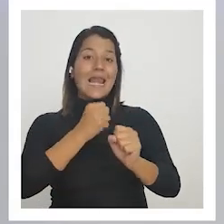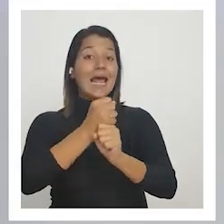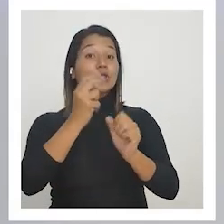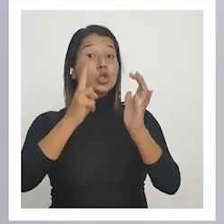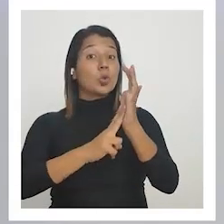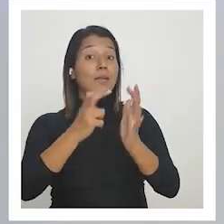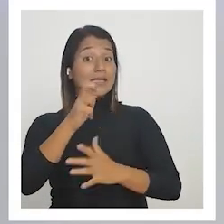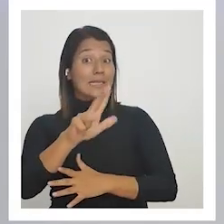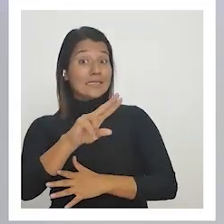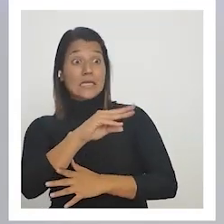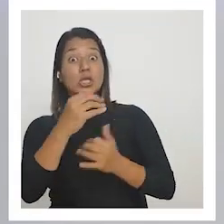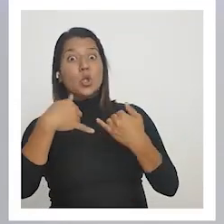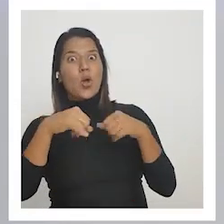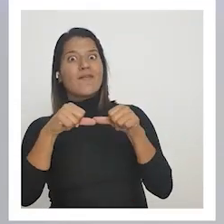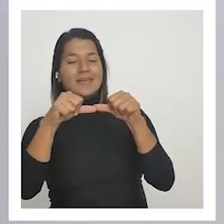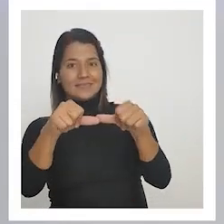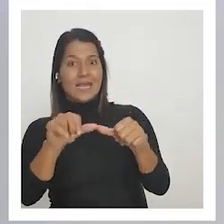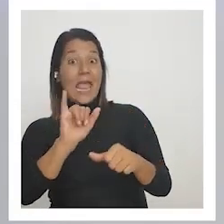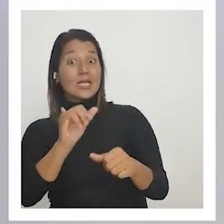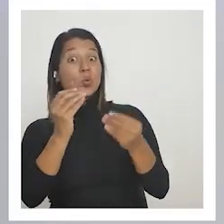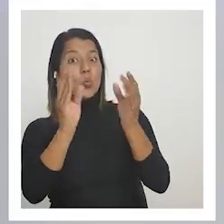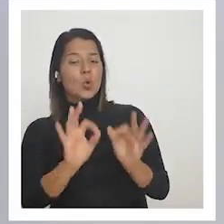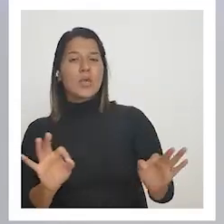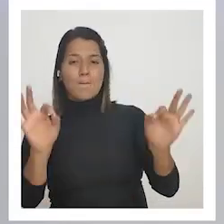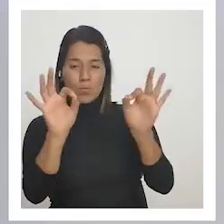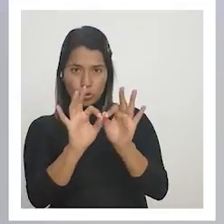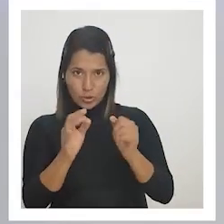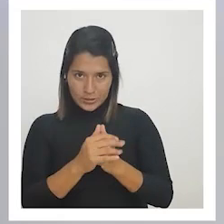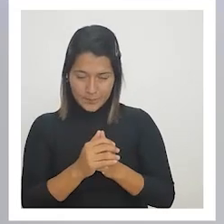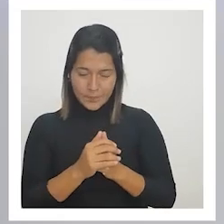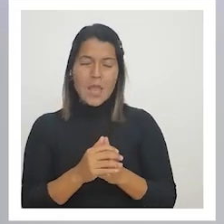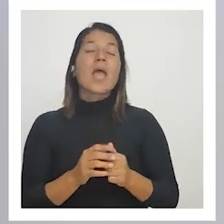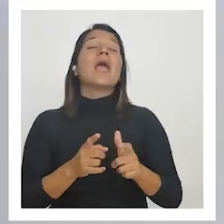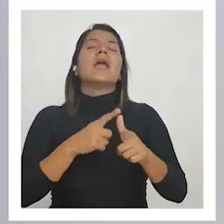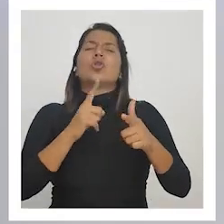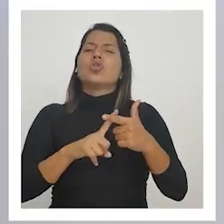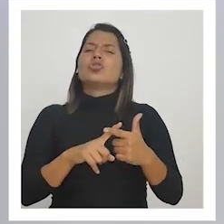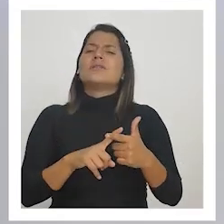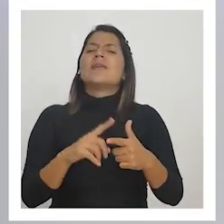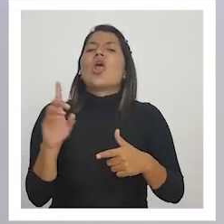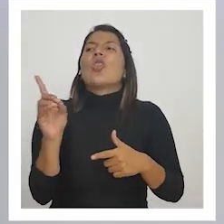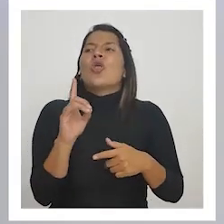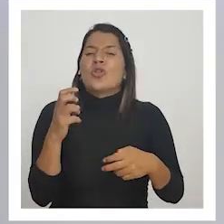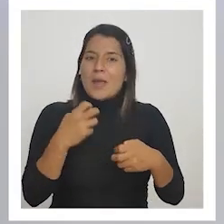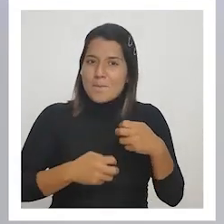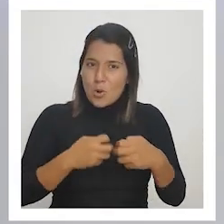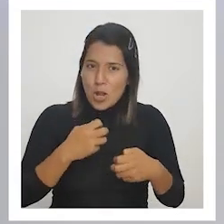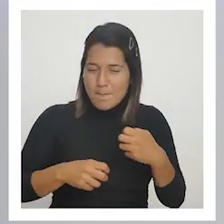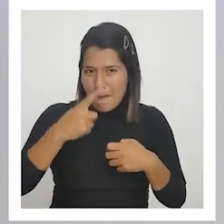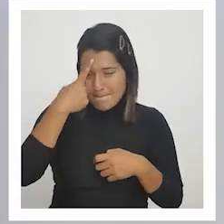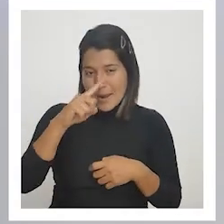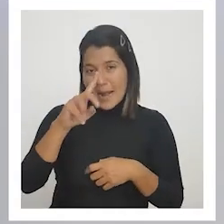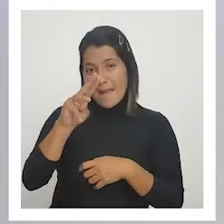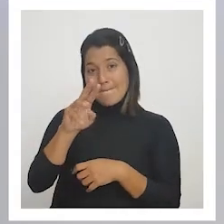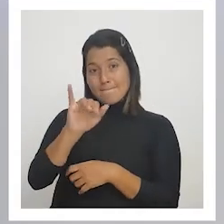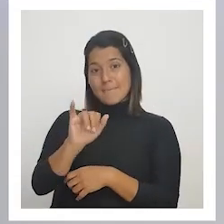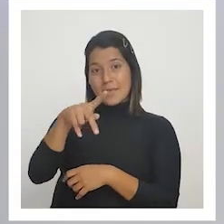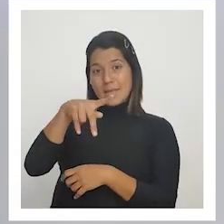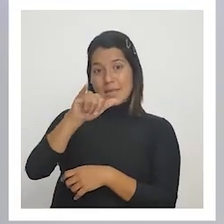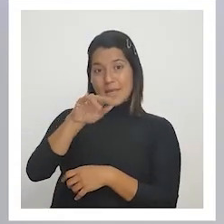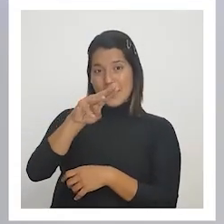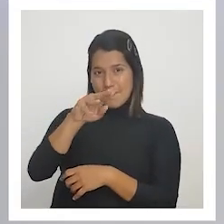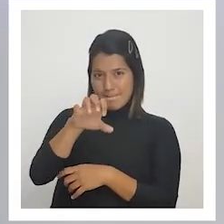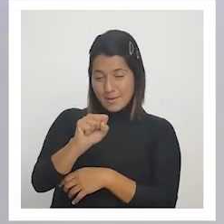muy importante. ¿Dónde es que está el problema? Y las MIPYMES consultadas nos llaman la atención de que hay problemas de productos